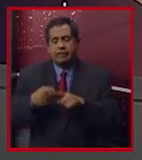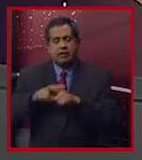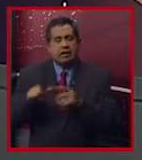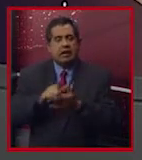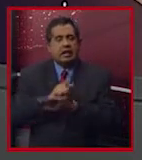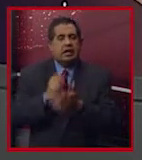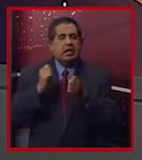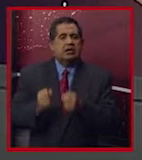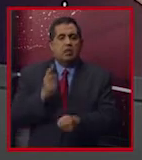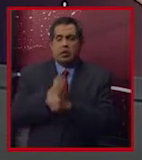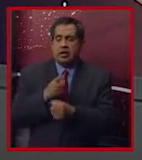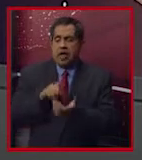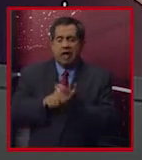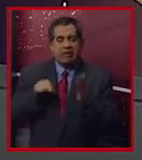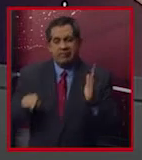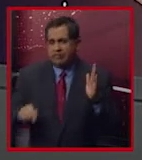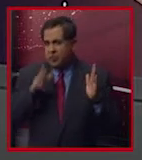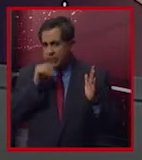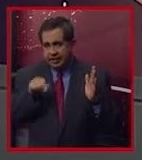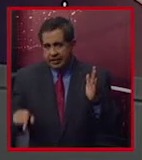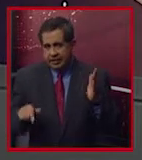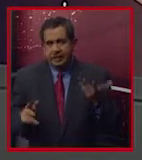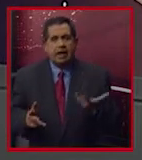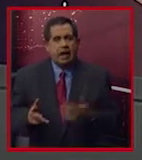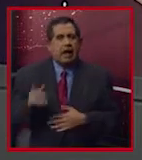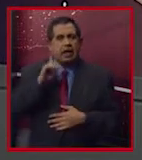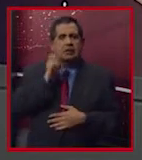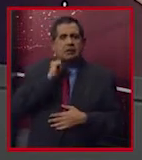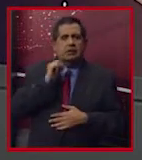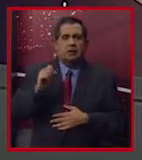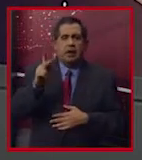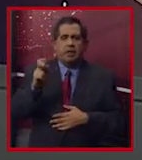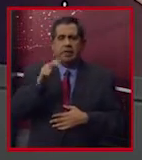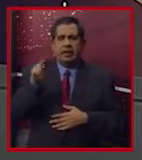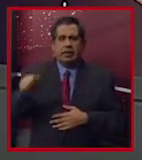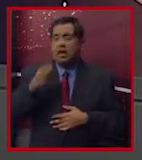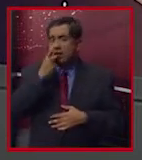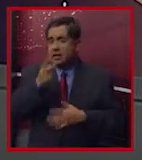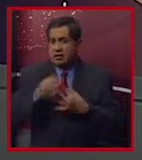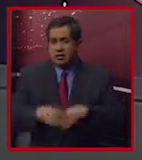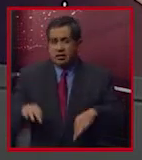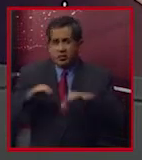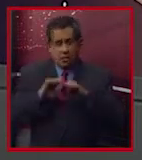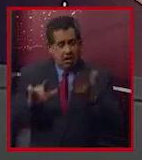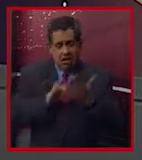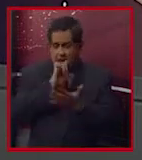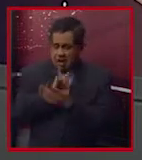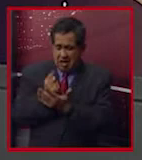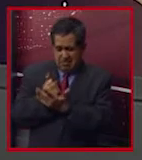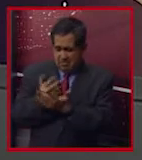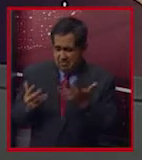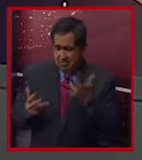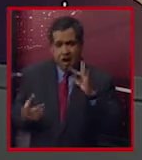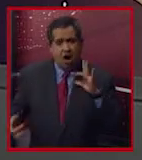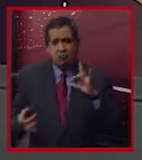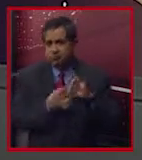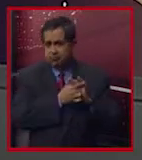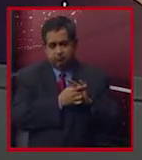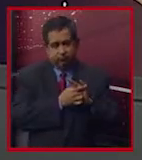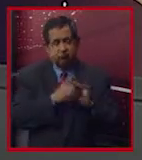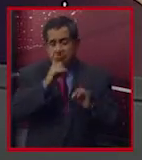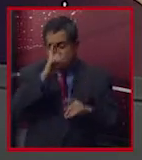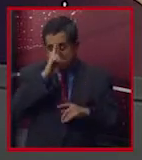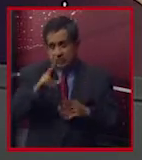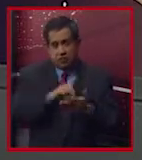de Seguridad Interior, la senadora Angélica de la Peña resaltó la importancia de que toda legislación atienda irrestrictamente el respeto